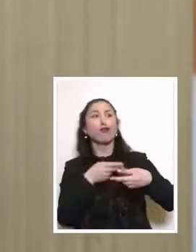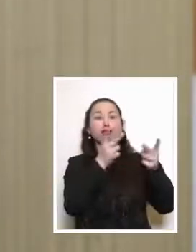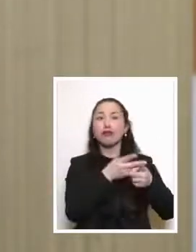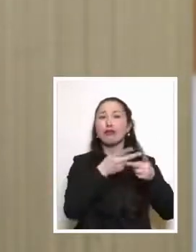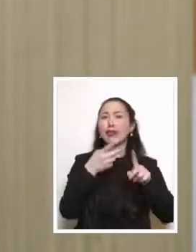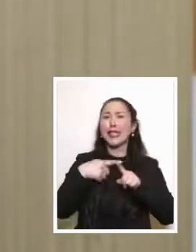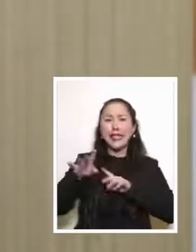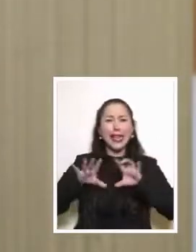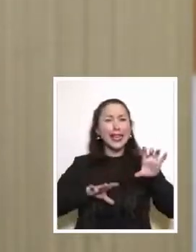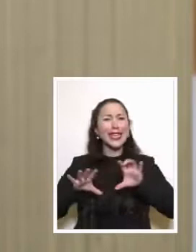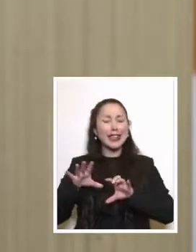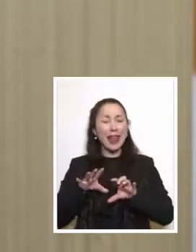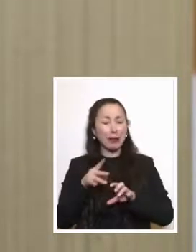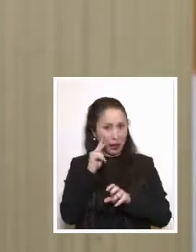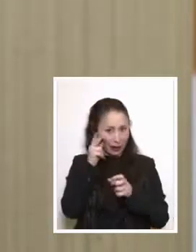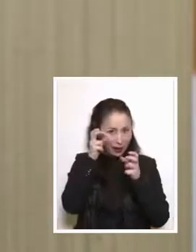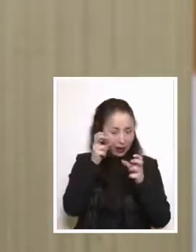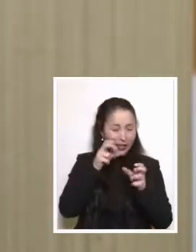presentes hoy, ¿vale?